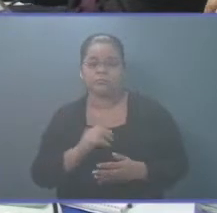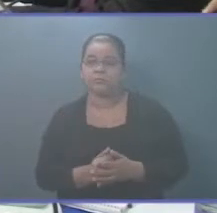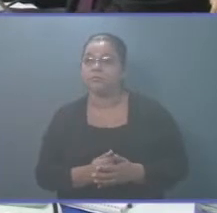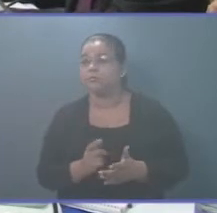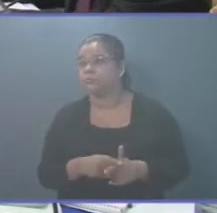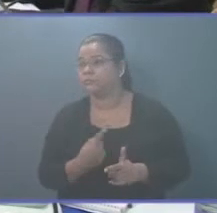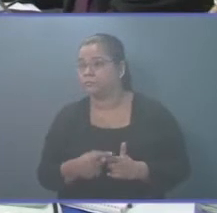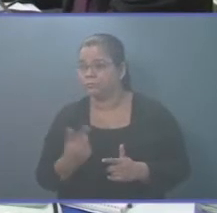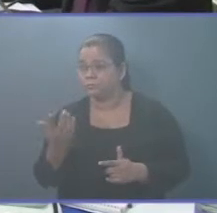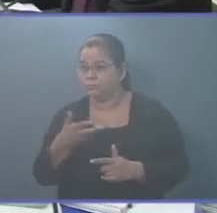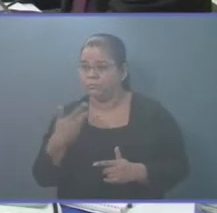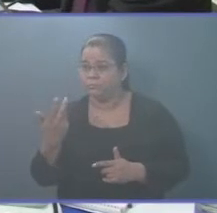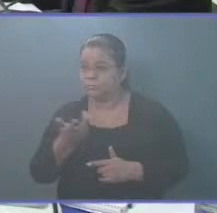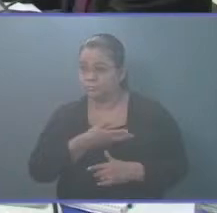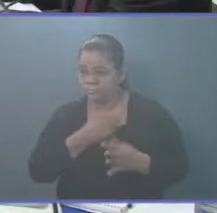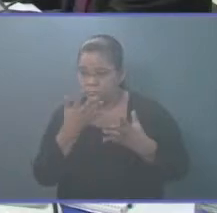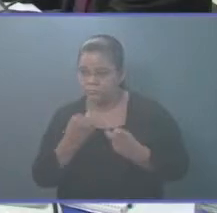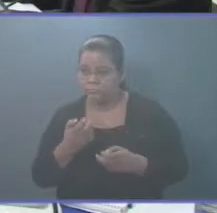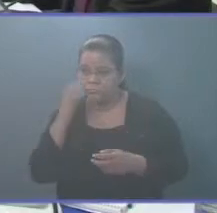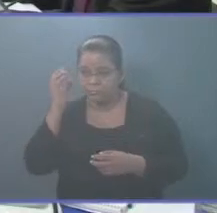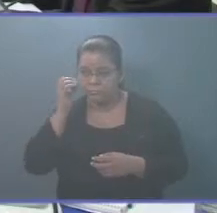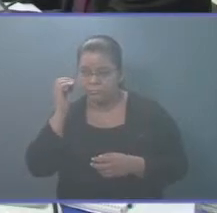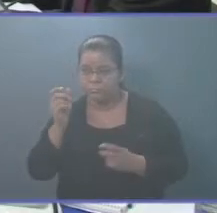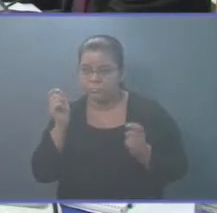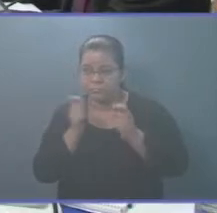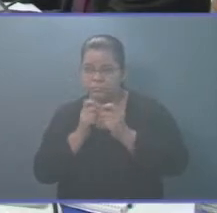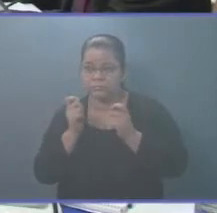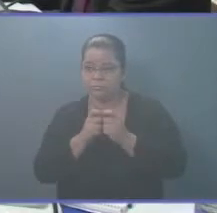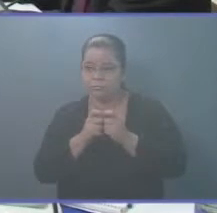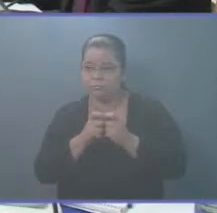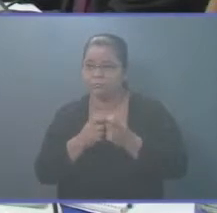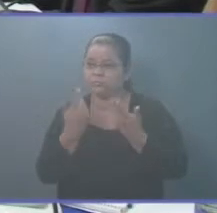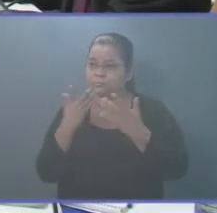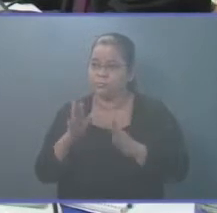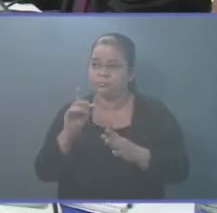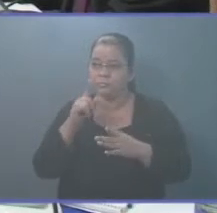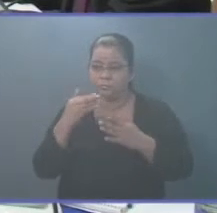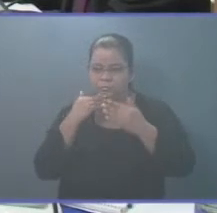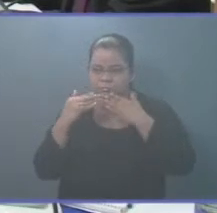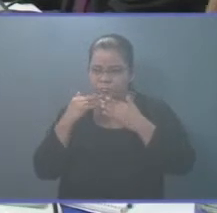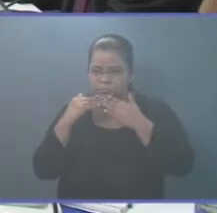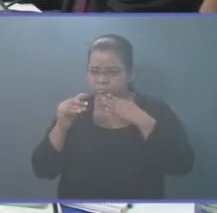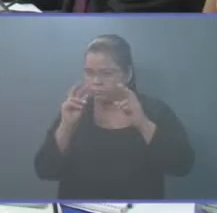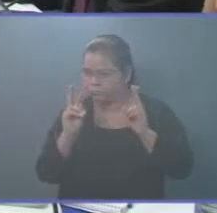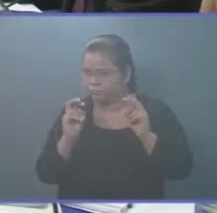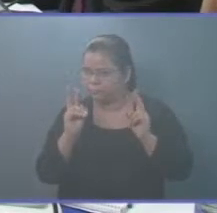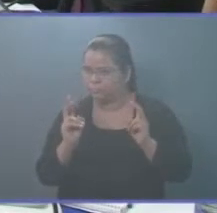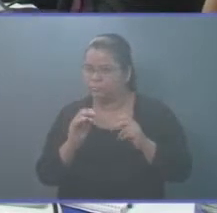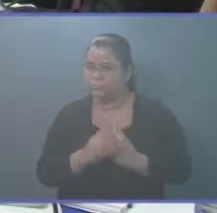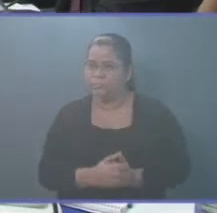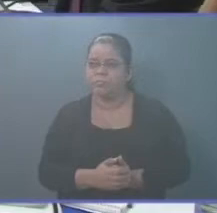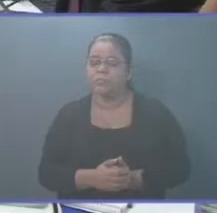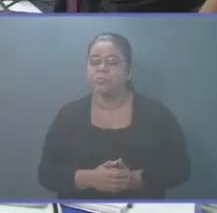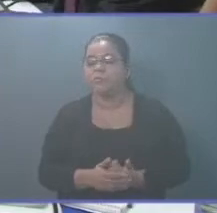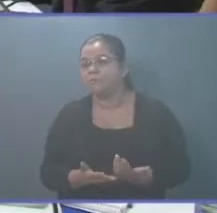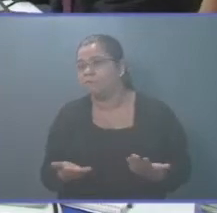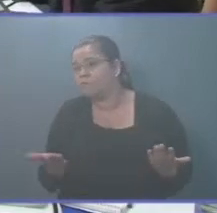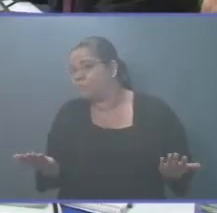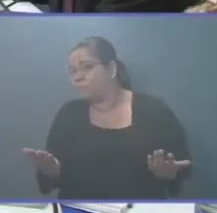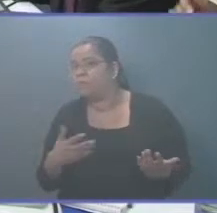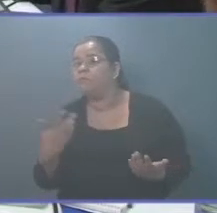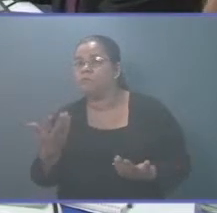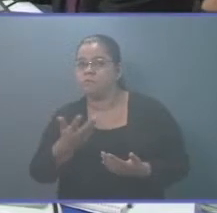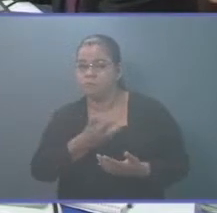Entonces nosotros hacemos esa observación puntual, y si hay una explicación en cuanto al tema, pues aquí